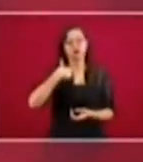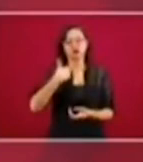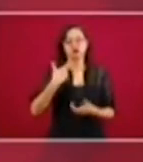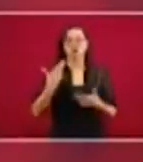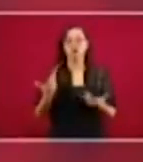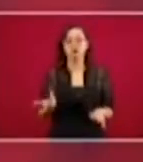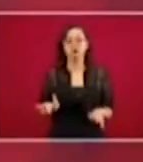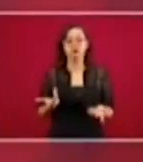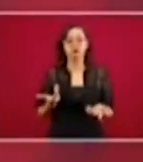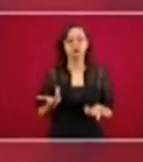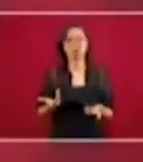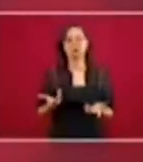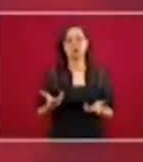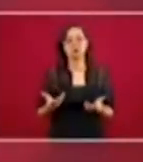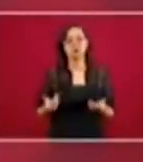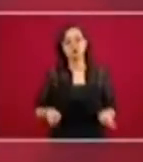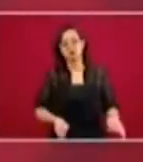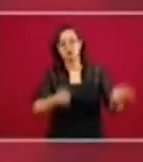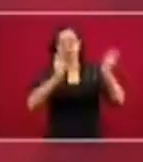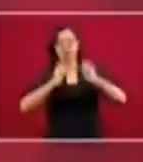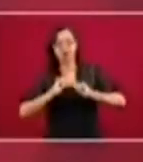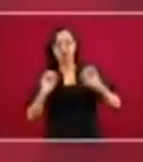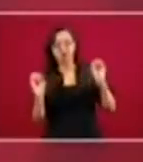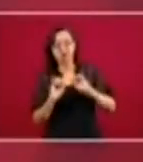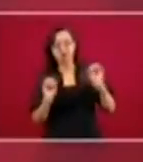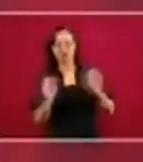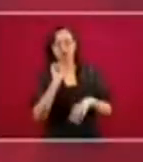haber entregado en tiempo estos productos,